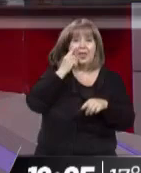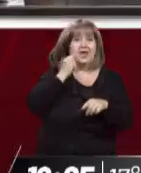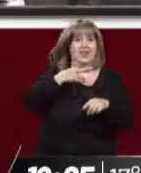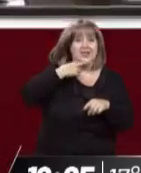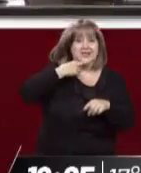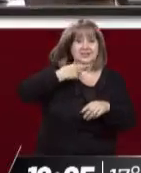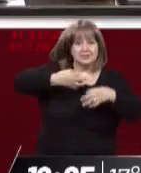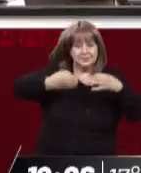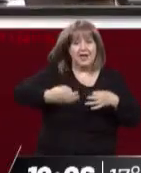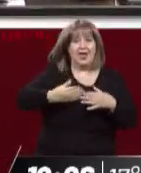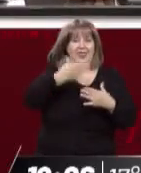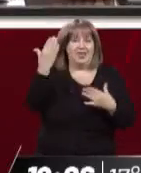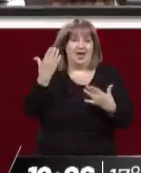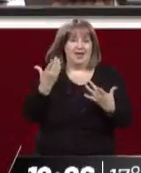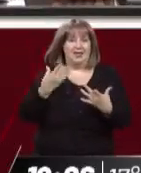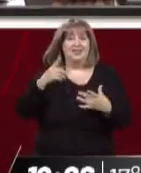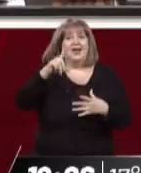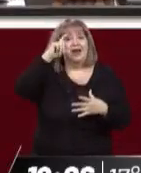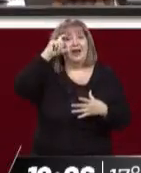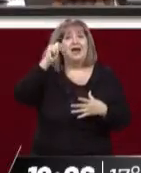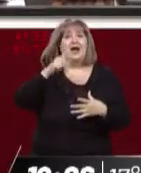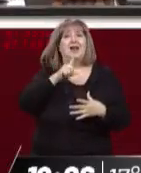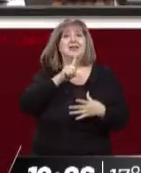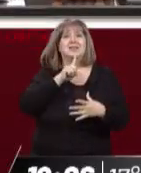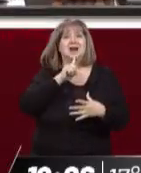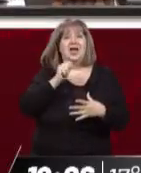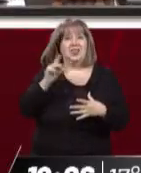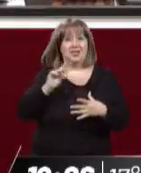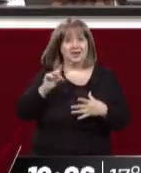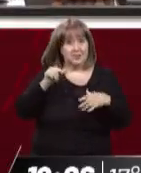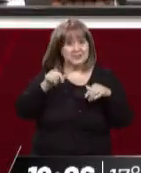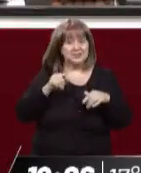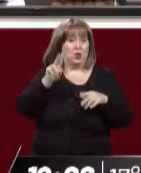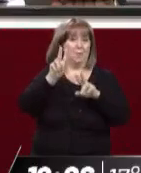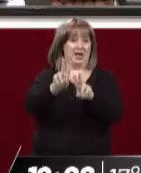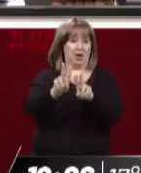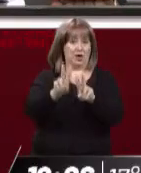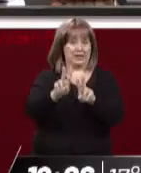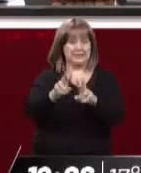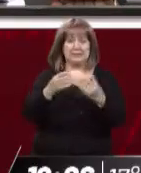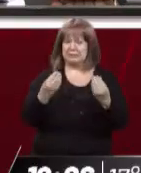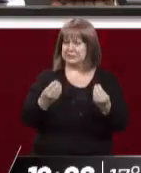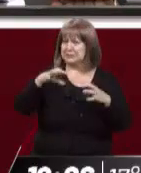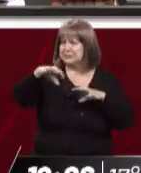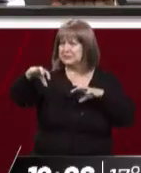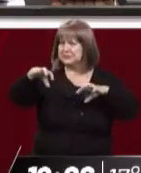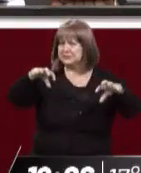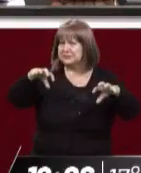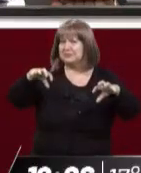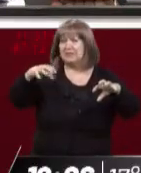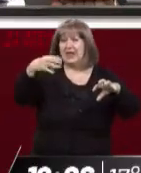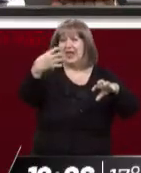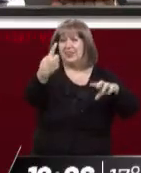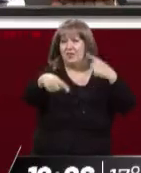viene. Totalmente, y mucho por decir también, y las preguntas, ¿no? ¿Qué pasa con estos múltiples actos o estos actos que se dieron en